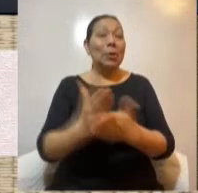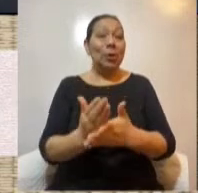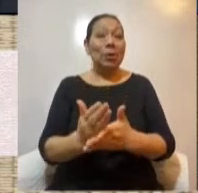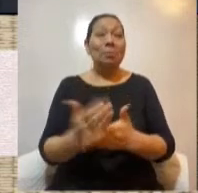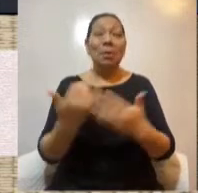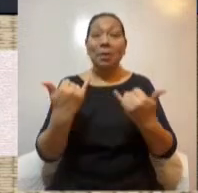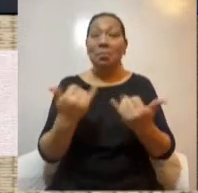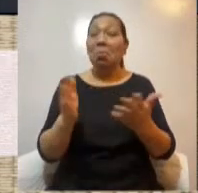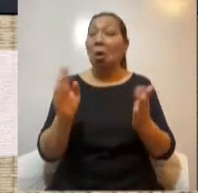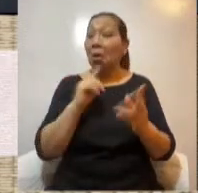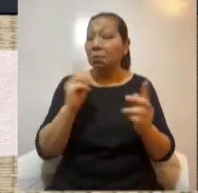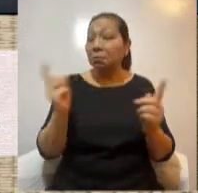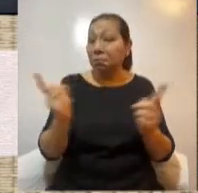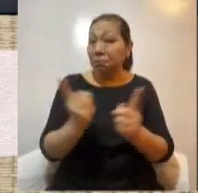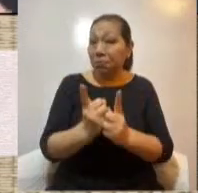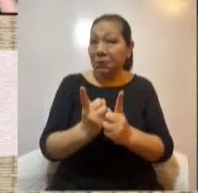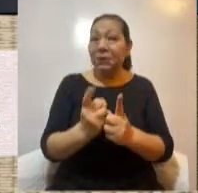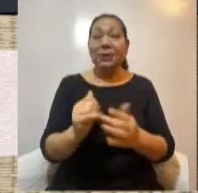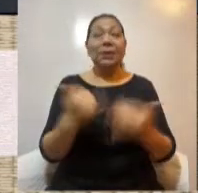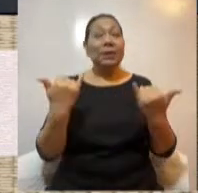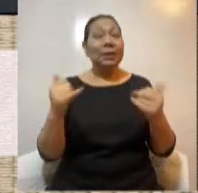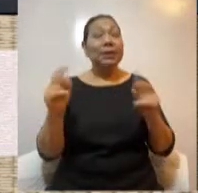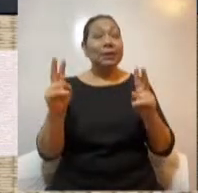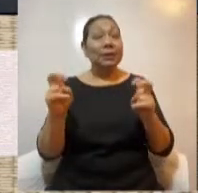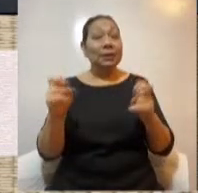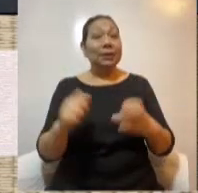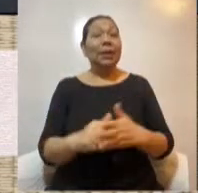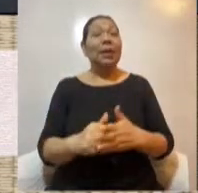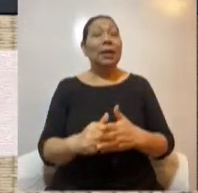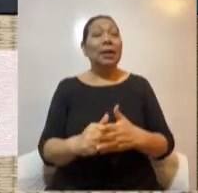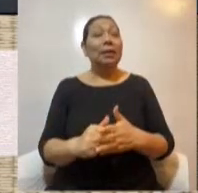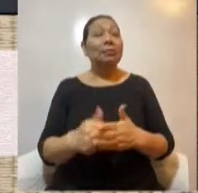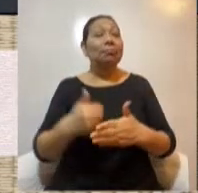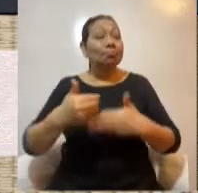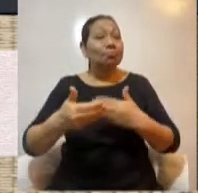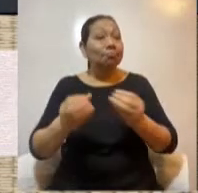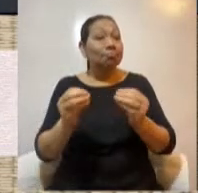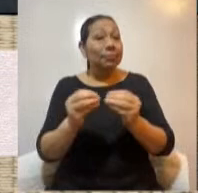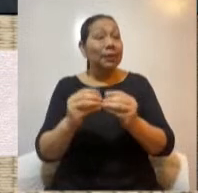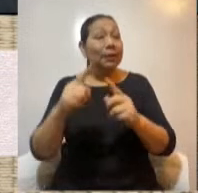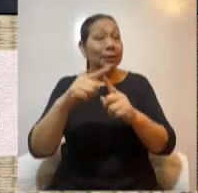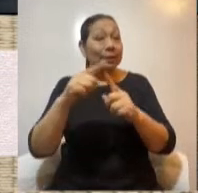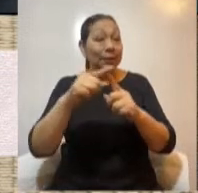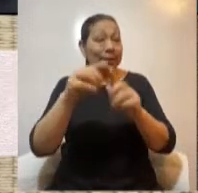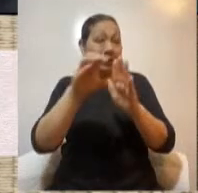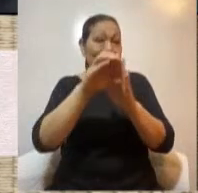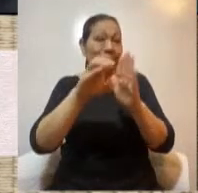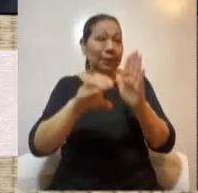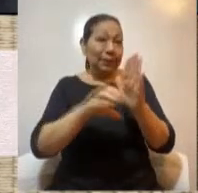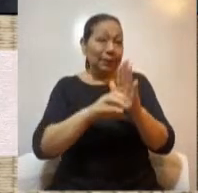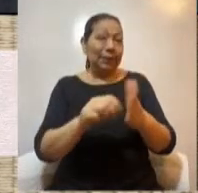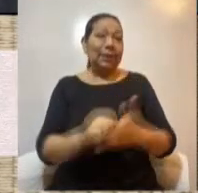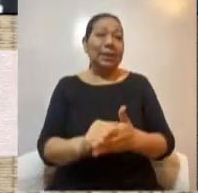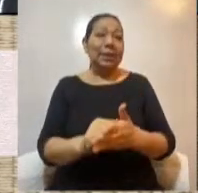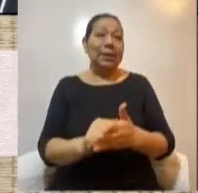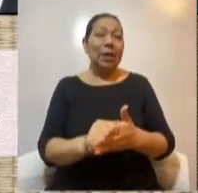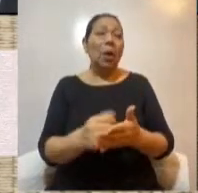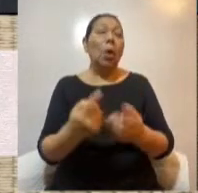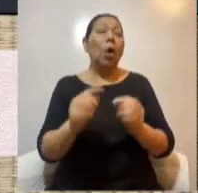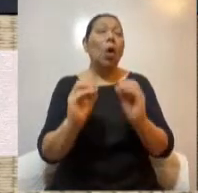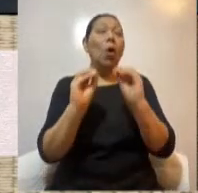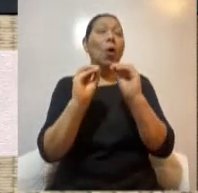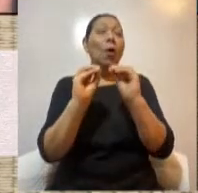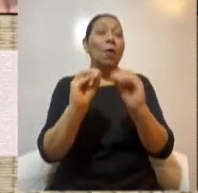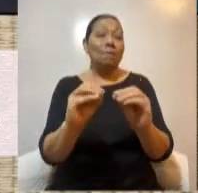conflictos. Dicho de manera muy breve, lo que pretende este test y de la manera en que ha sido aplicado por el Tribunal Constitucional